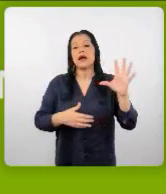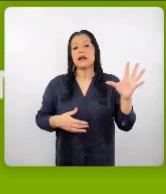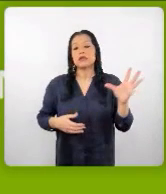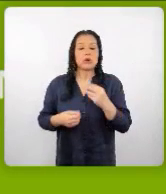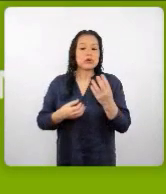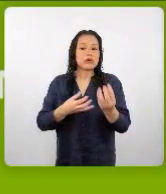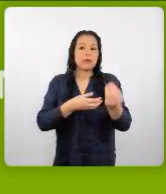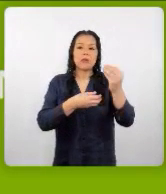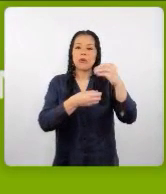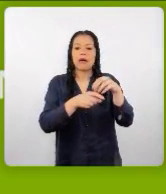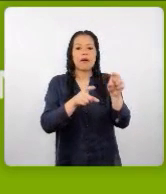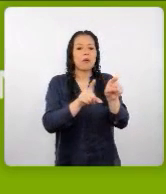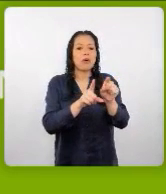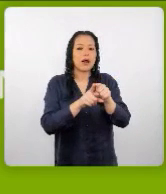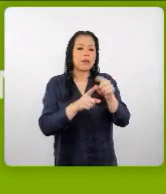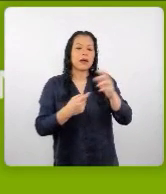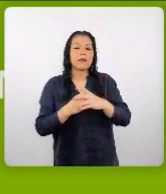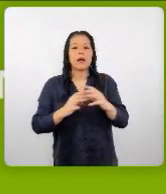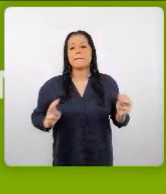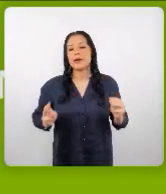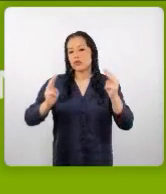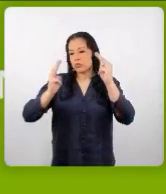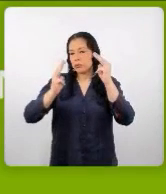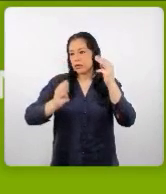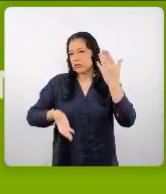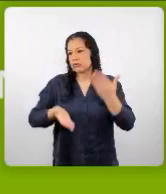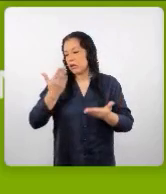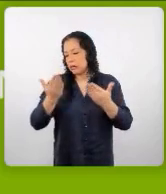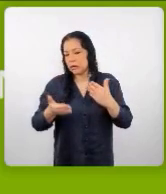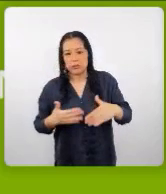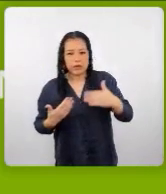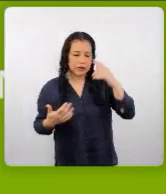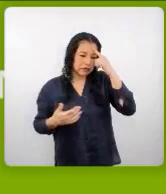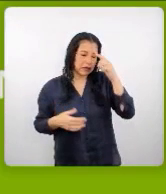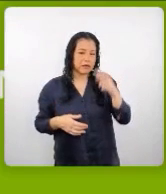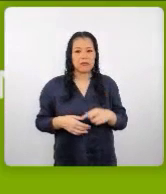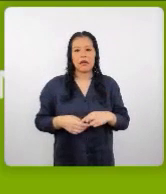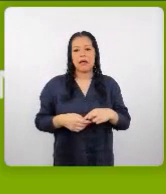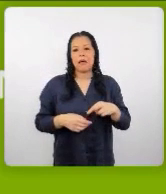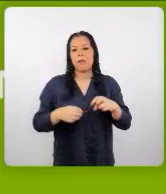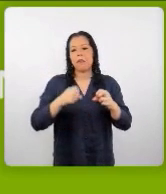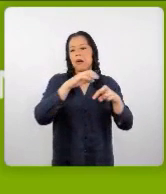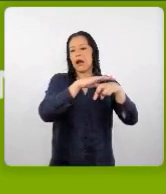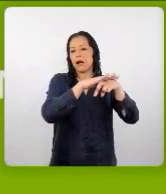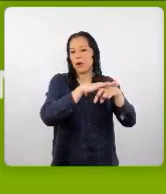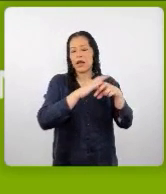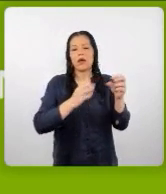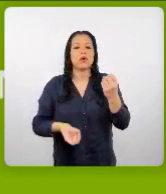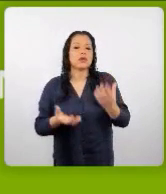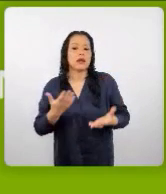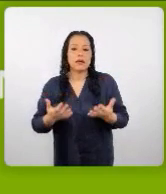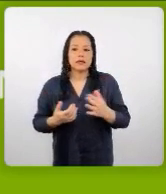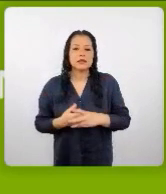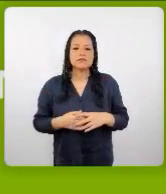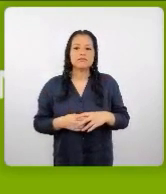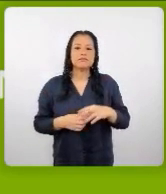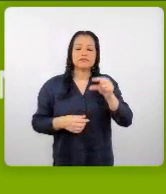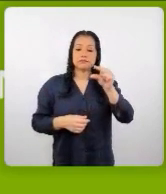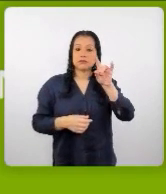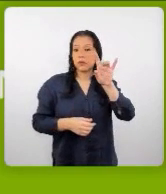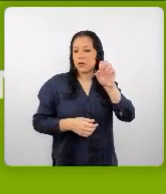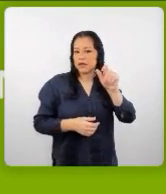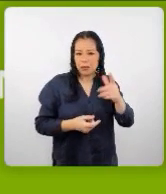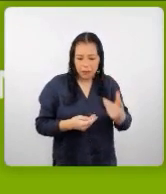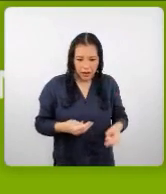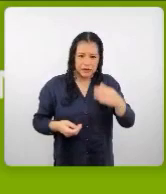de un mismo saco, ¿no? Machu Picchu en su momento podría haber estado en Paraguay, como podría haber estado en Guatemala. Se conocía qué cosa era